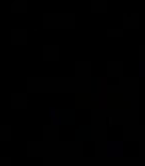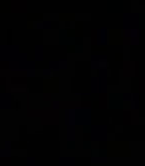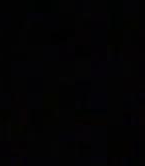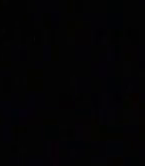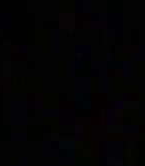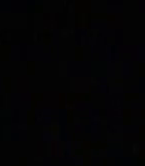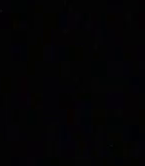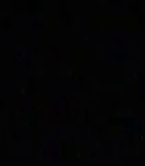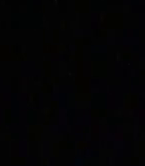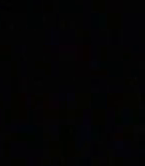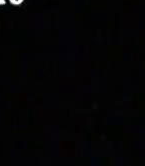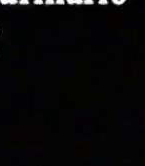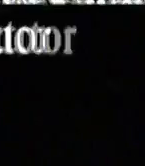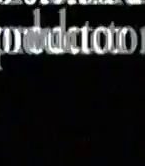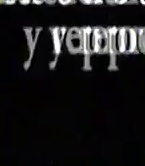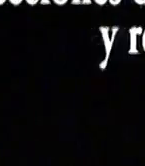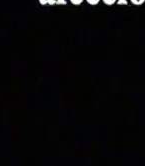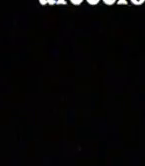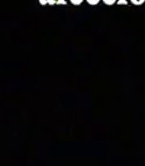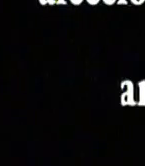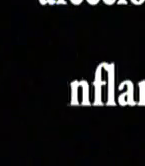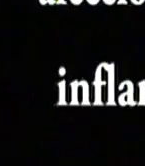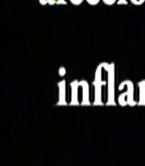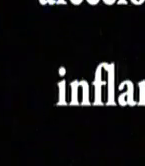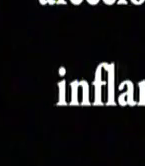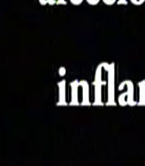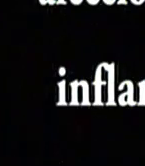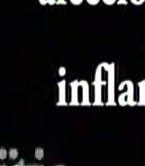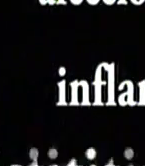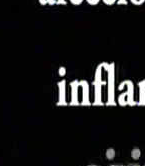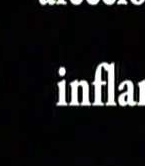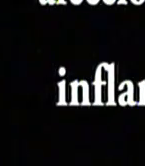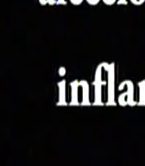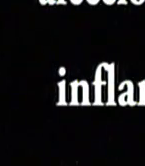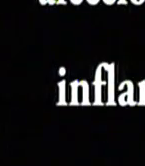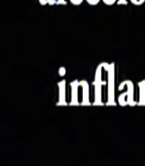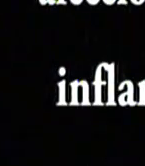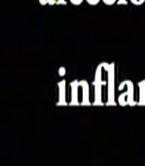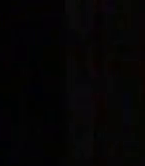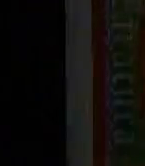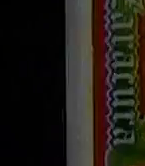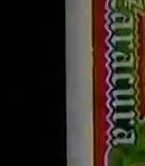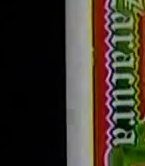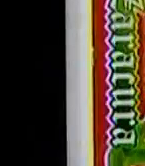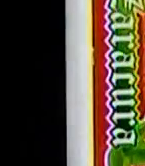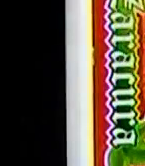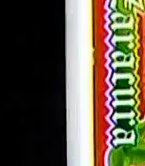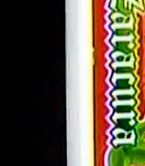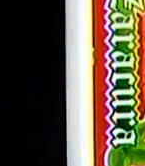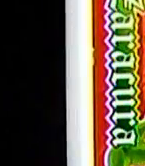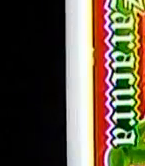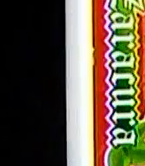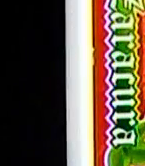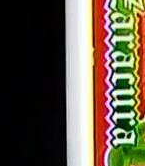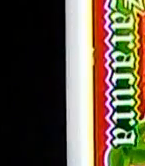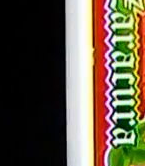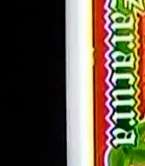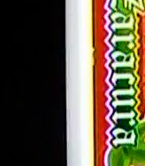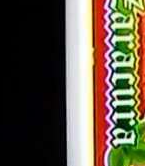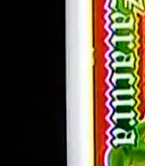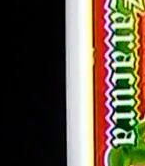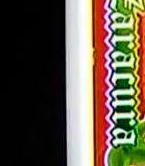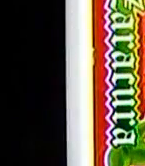urinario y reproductor, inflamación de la próstata y ovarios o cistitis? Llegó